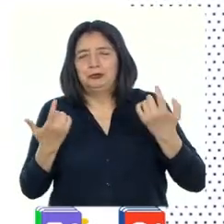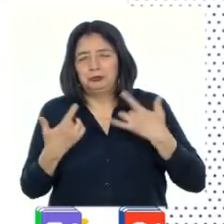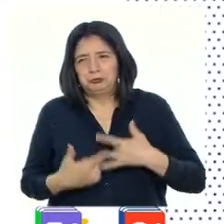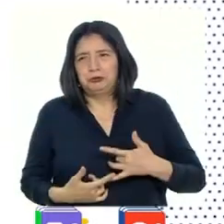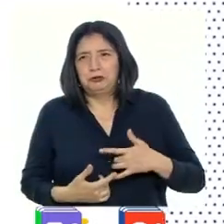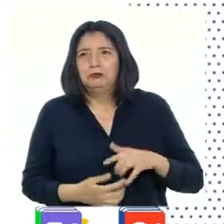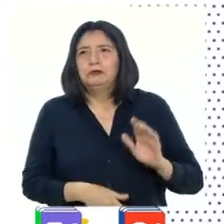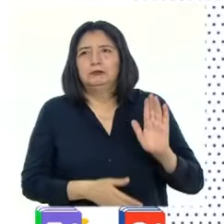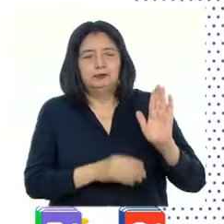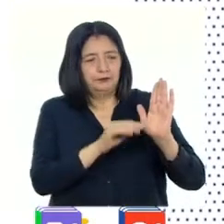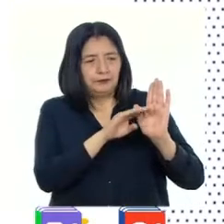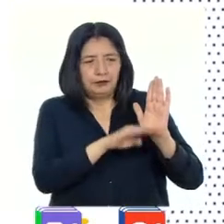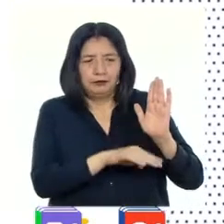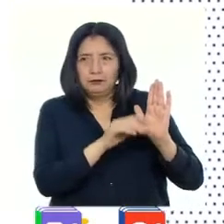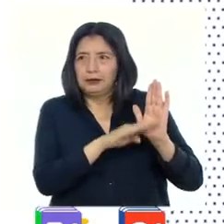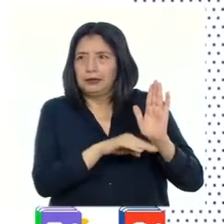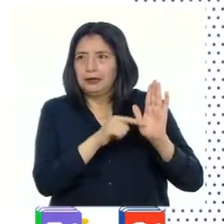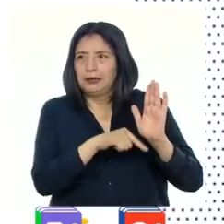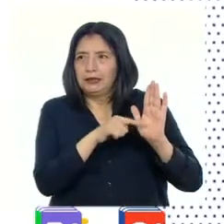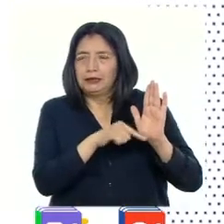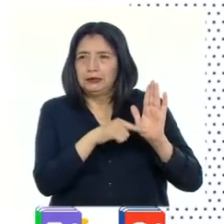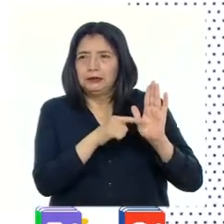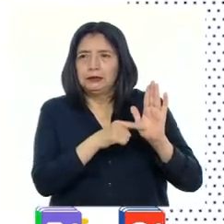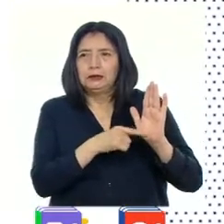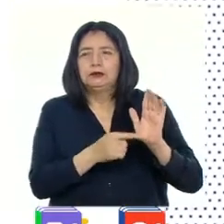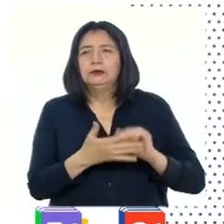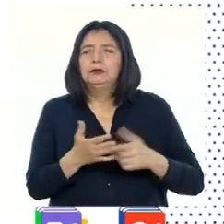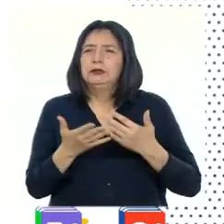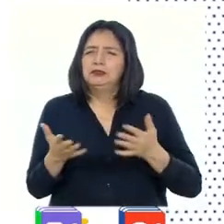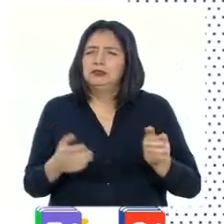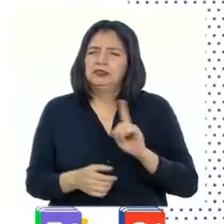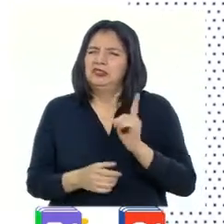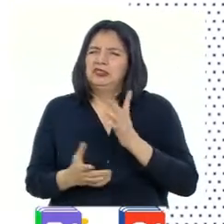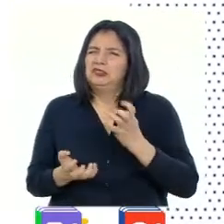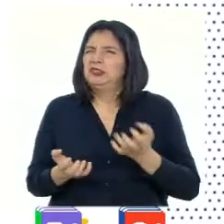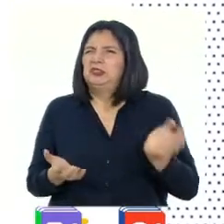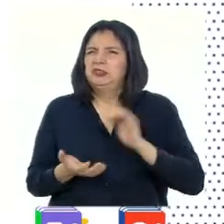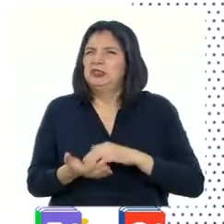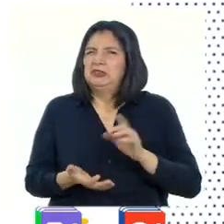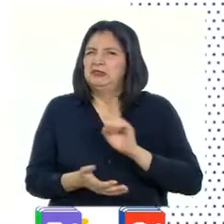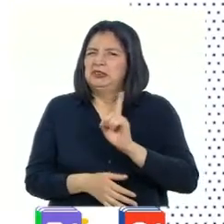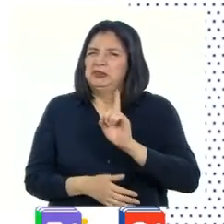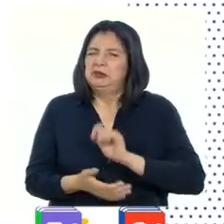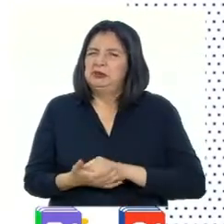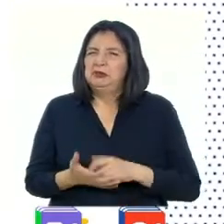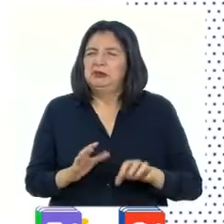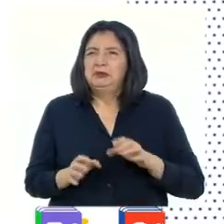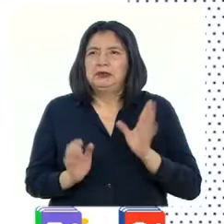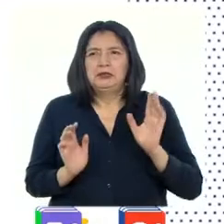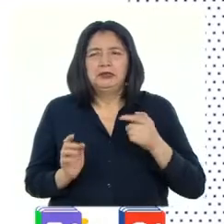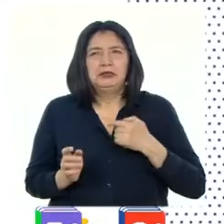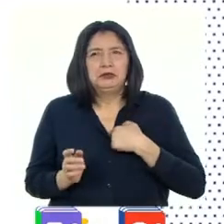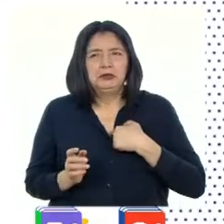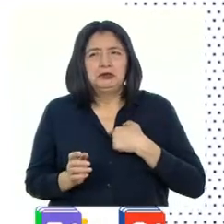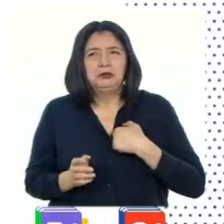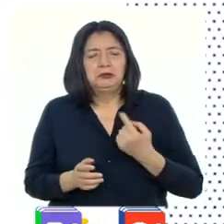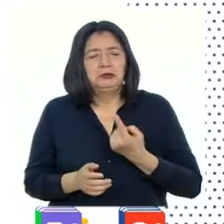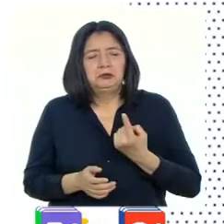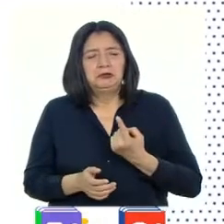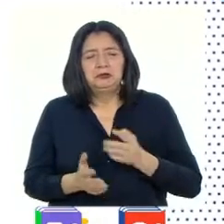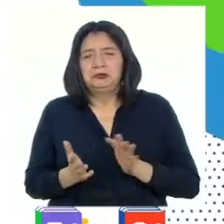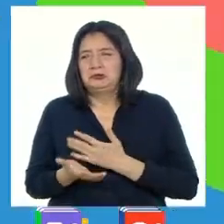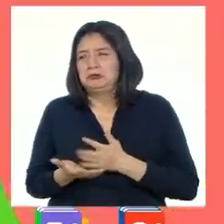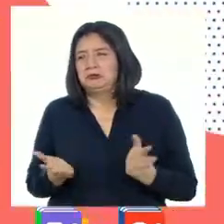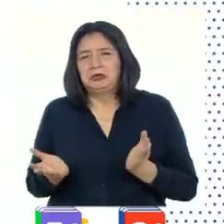triste. En la parte de abajo voy a poner las cosas que no quiero que vuelvan a pasar. Yo solo sin mis amigos en el